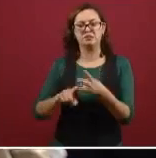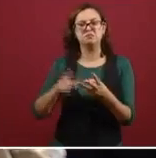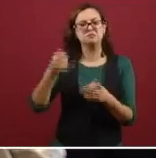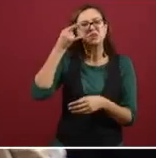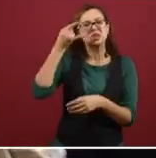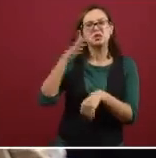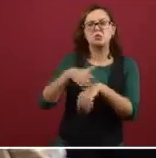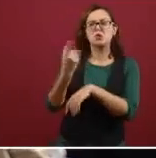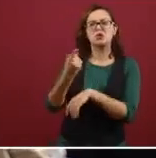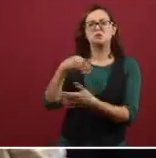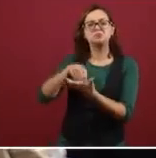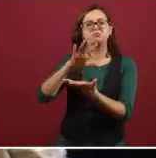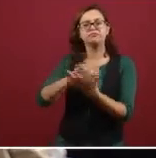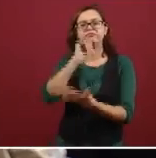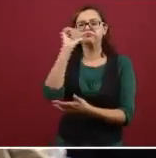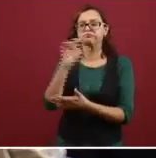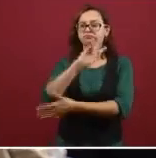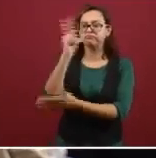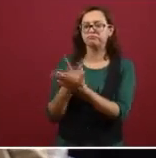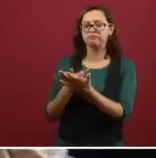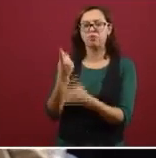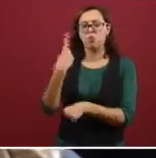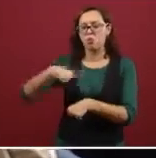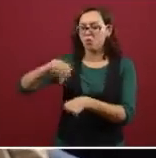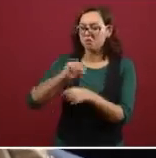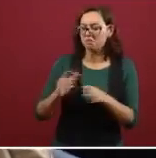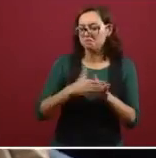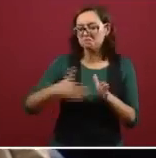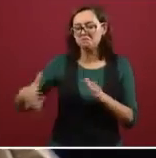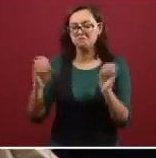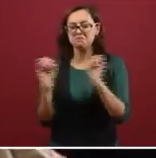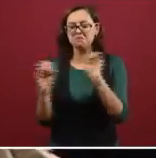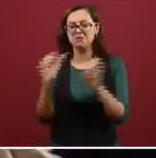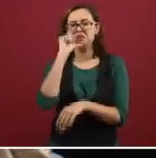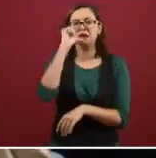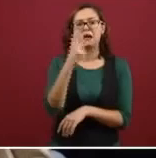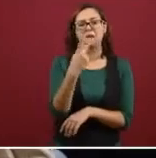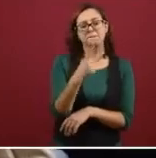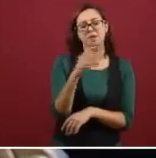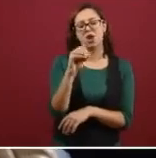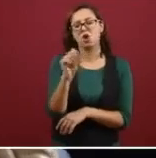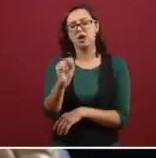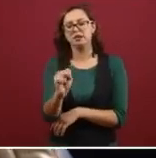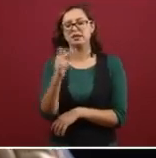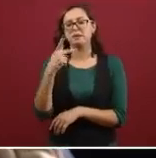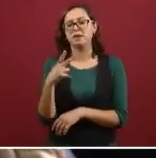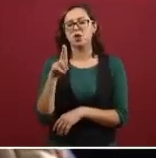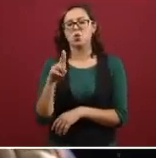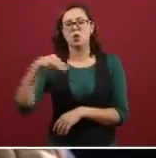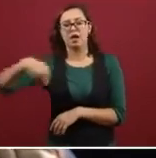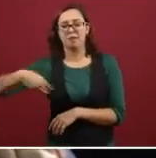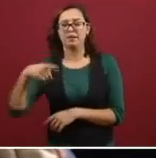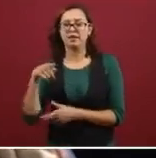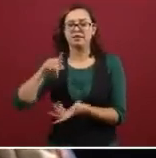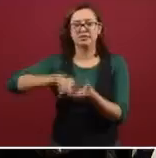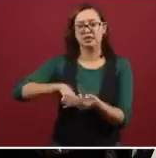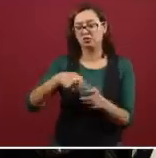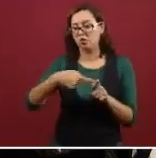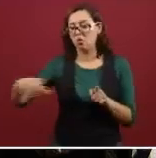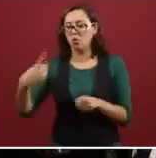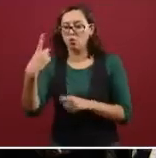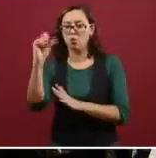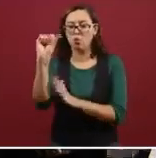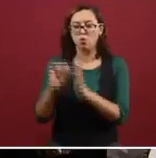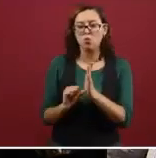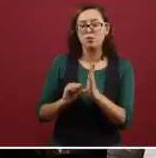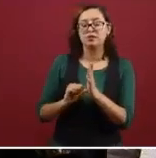no están registrados en el programa de operación semanal, el POS y el PQM, programa de operación mensual. De